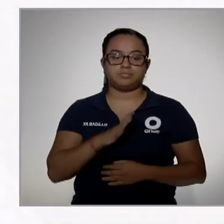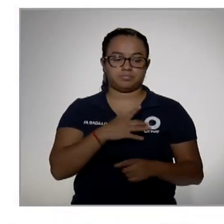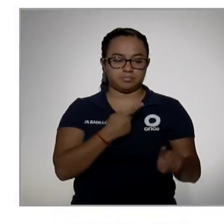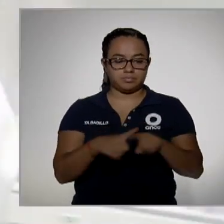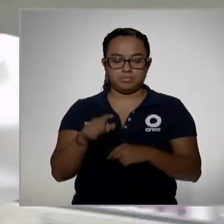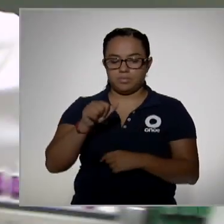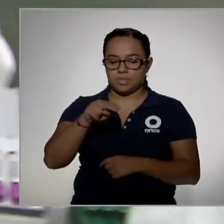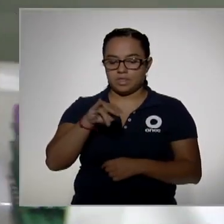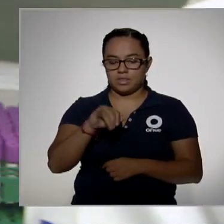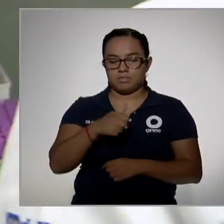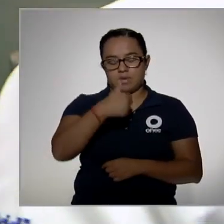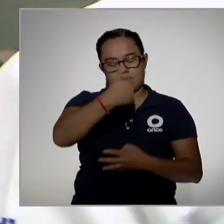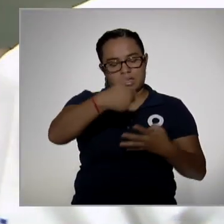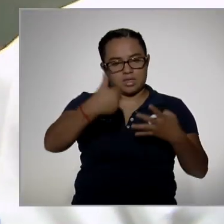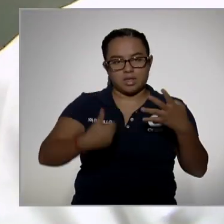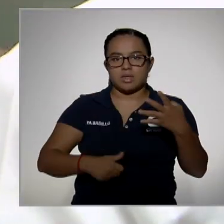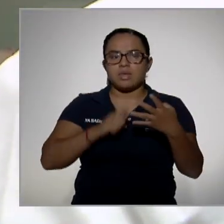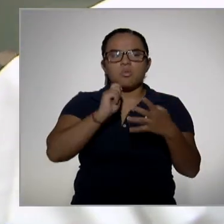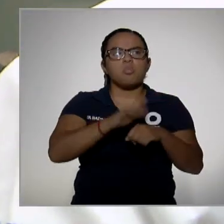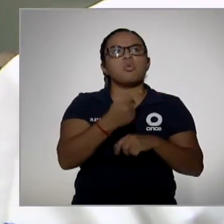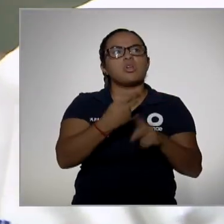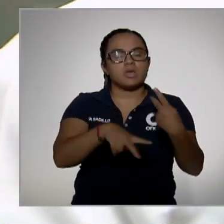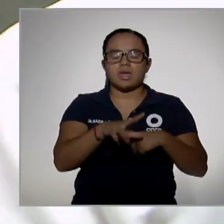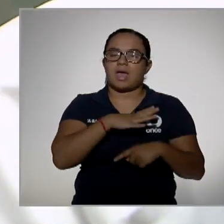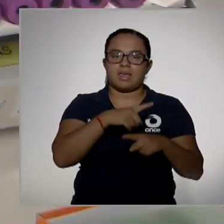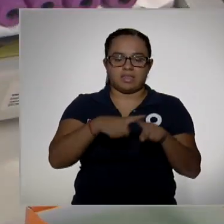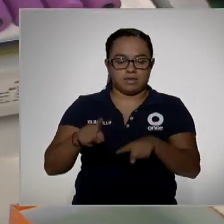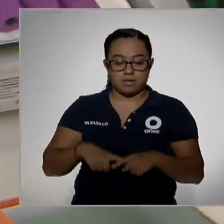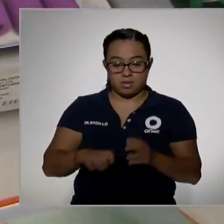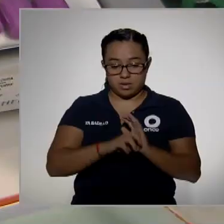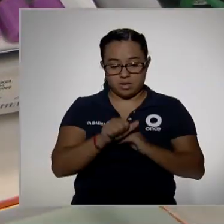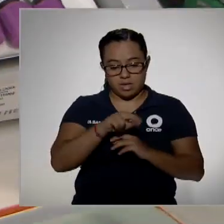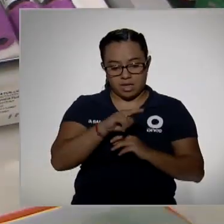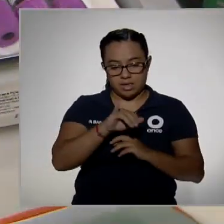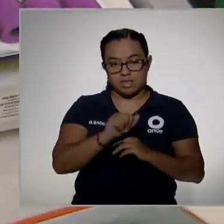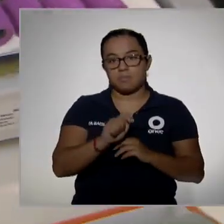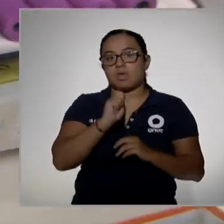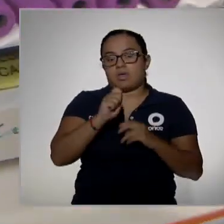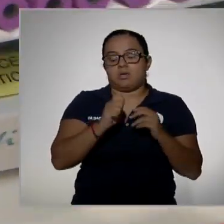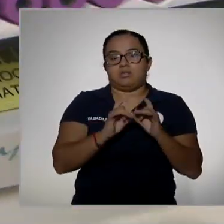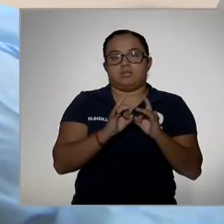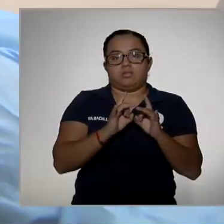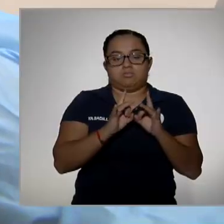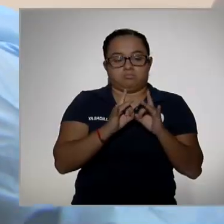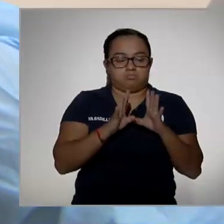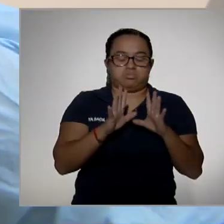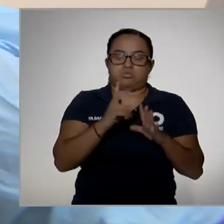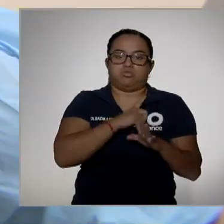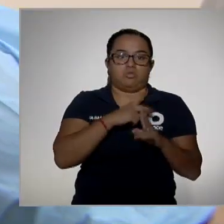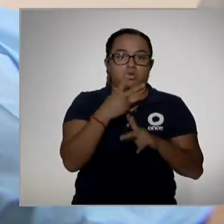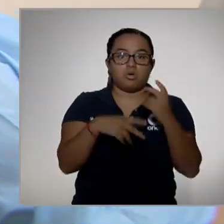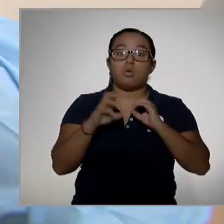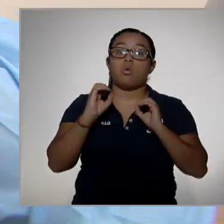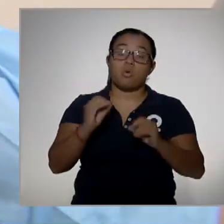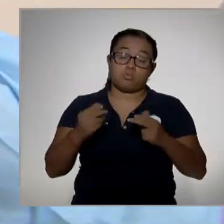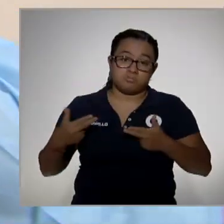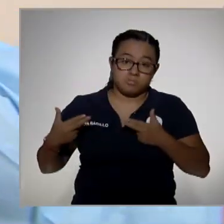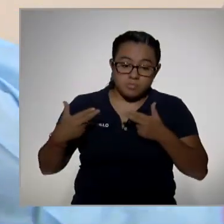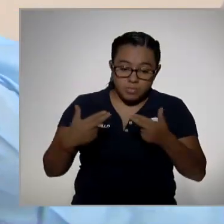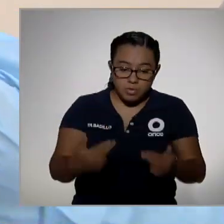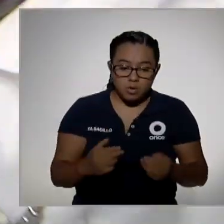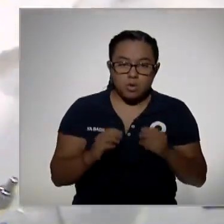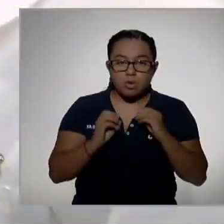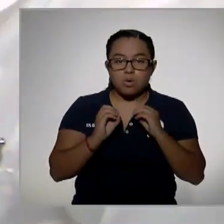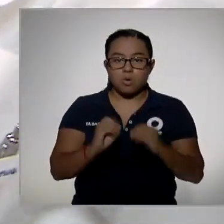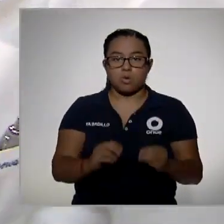anemia cada uno con una causa distinta hay anemias que son adquiridas o pueden ser hereditarias y algunas formas pueden ir